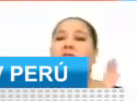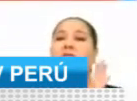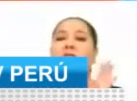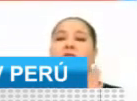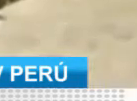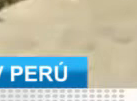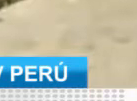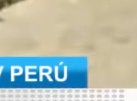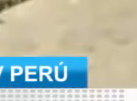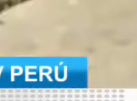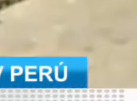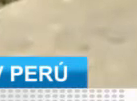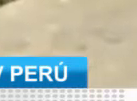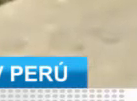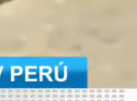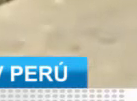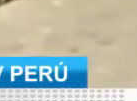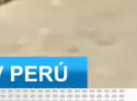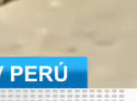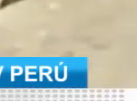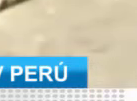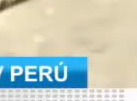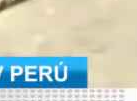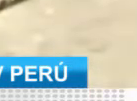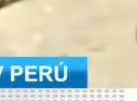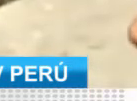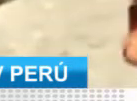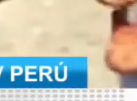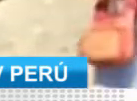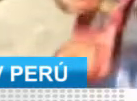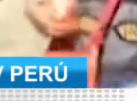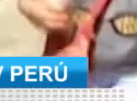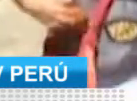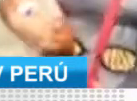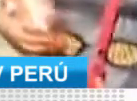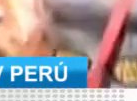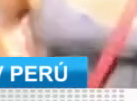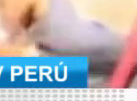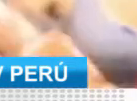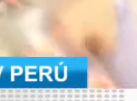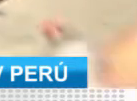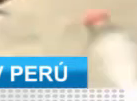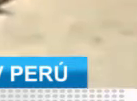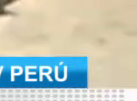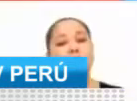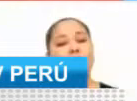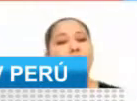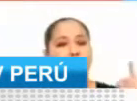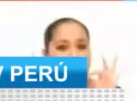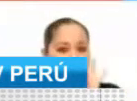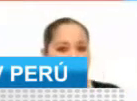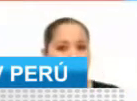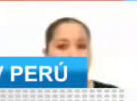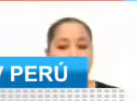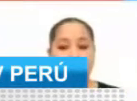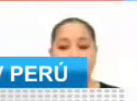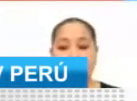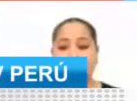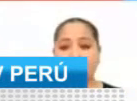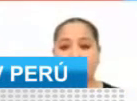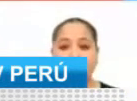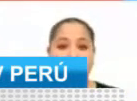ayuda. Asimismo, el premier señaló que más de 13 millones de peruanos recibirán este beneficio. Que esto